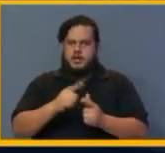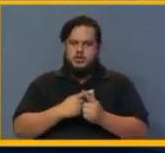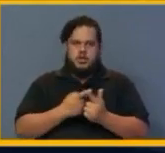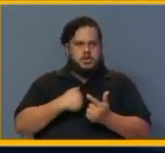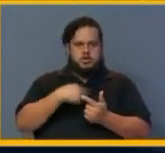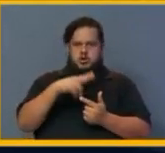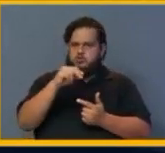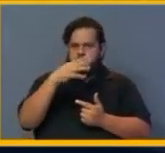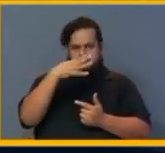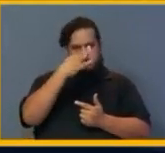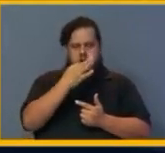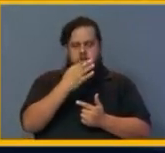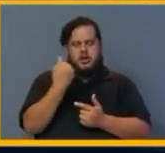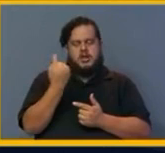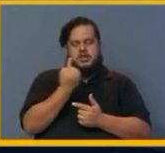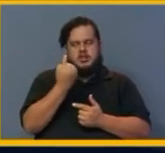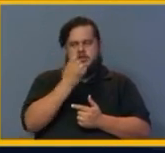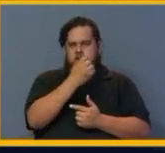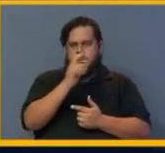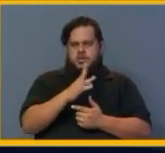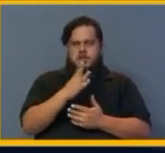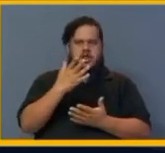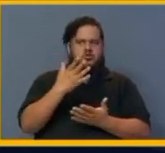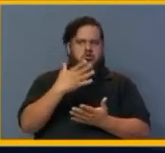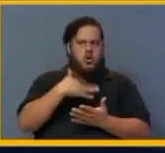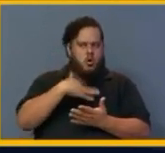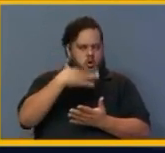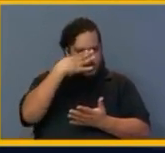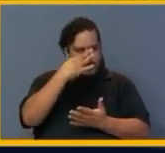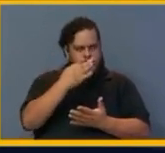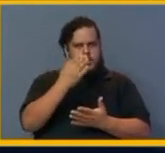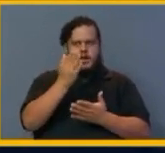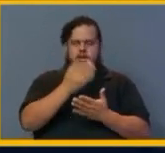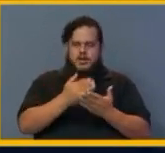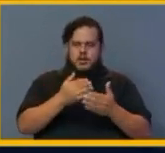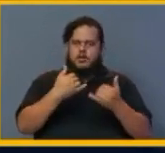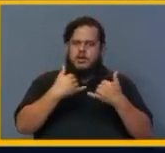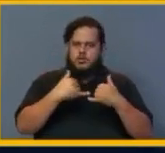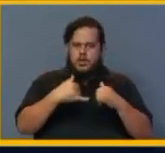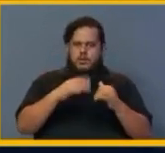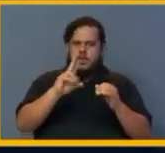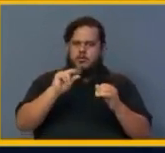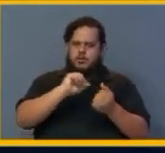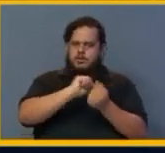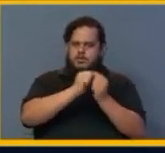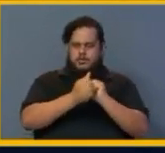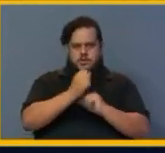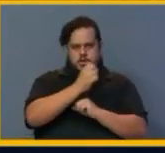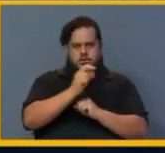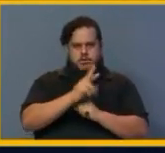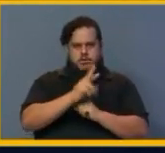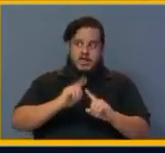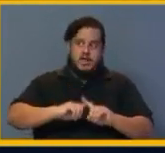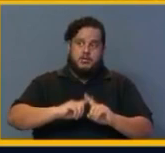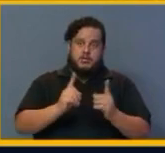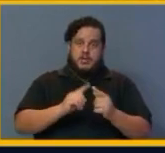únicamente de Costa Rica, yo creo que es algo que todavía no se modifica en Costa Rica, que es muy diferente,